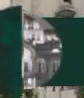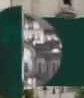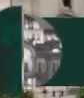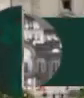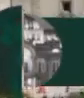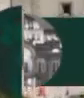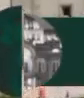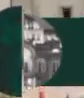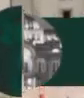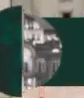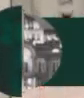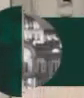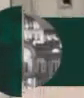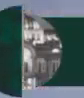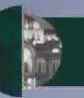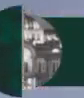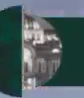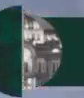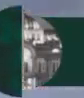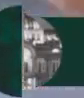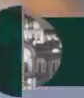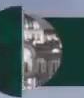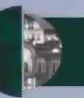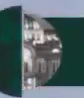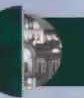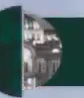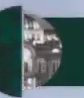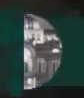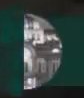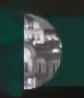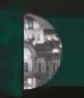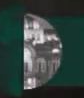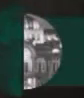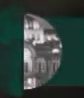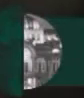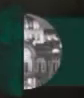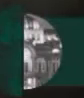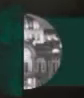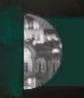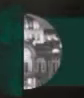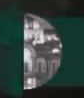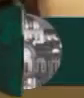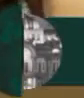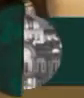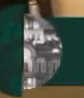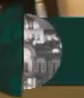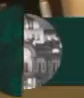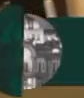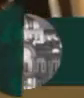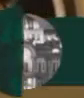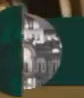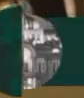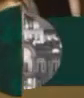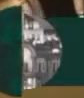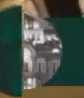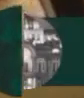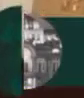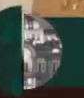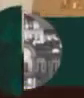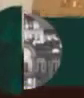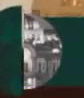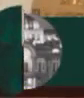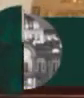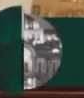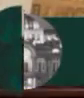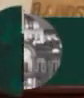vez en la historia de la Ciudad de México que la comunidad migrante de origen capitalino cuente con una representación ante el Congreso local, dijo